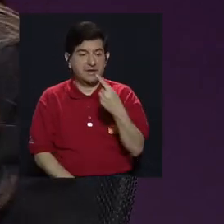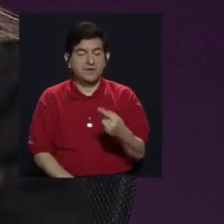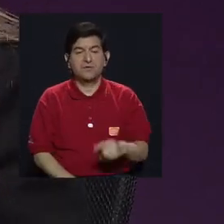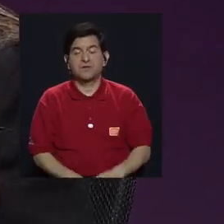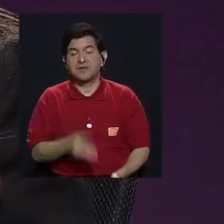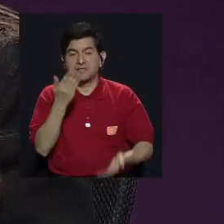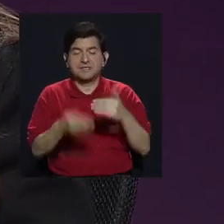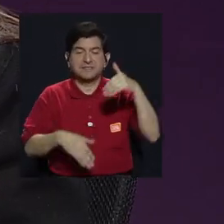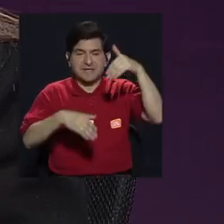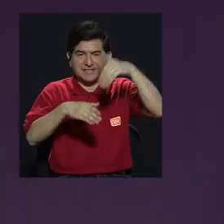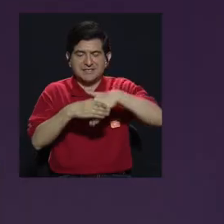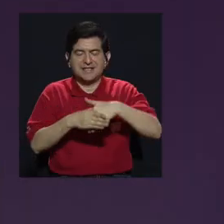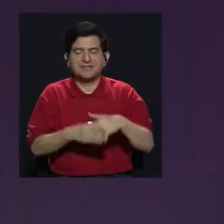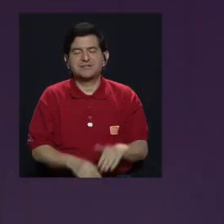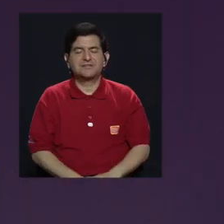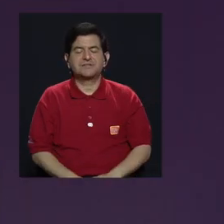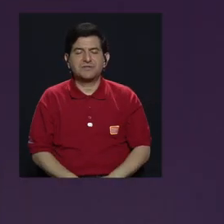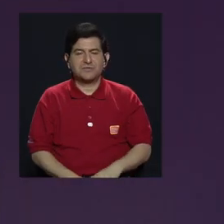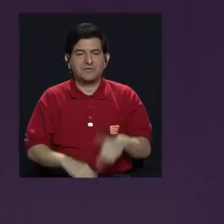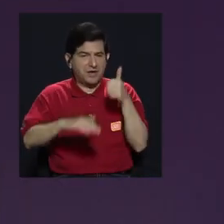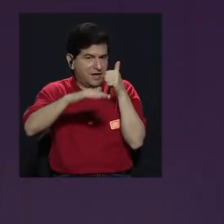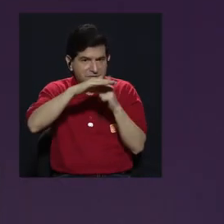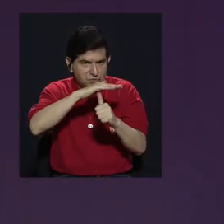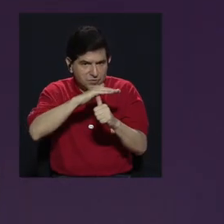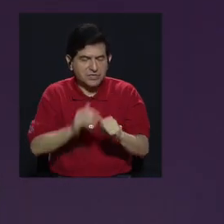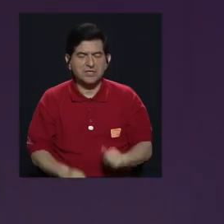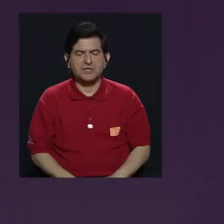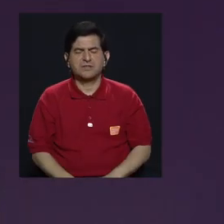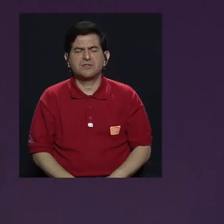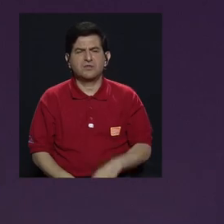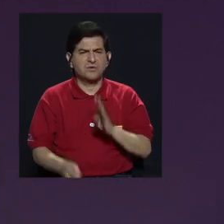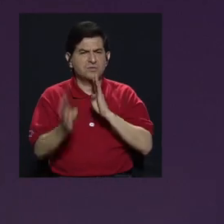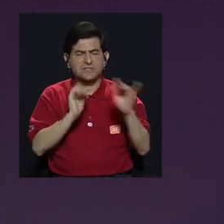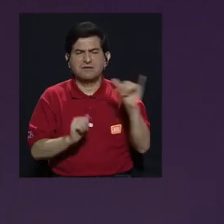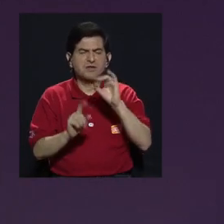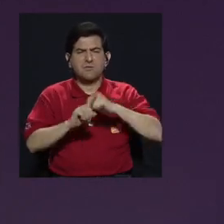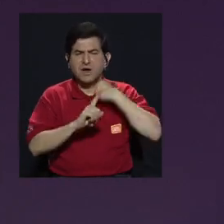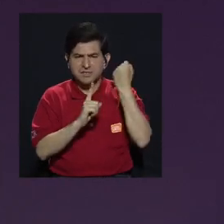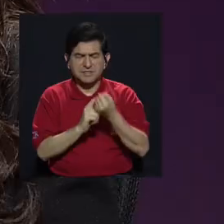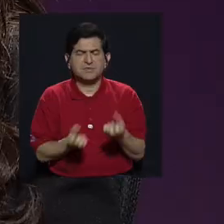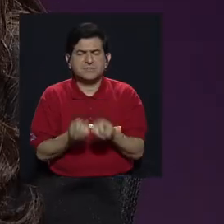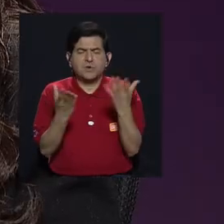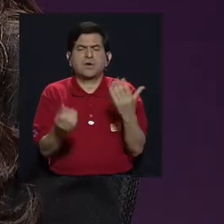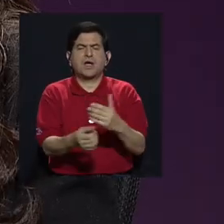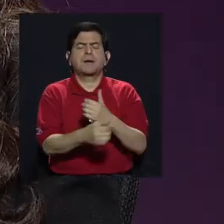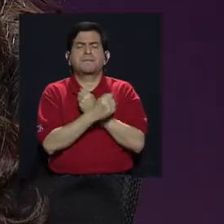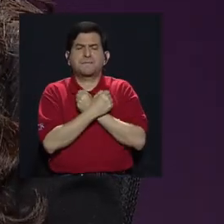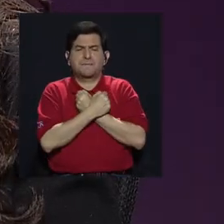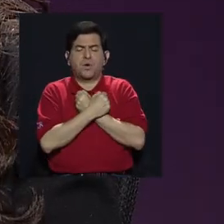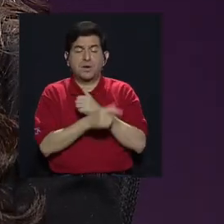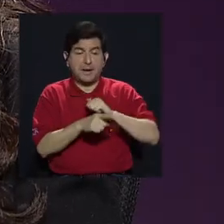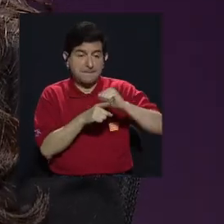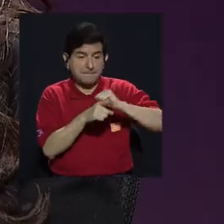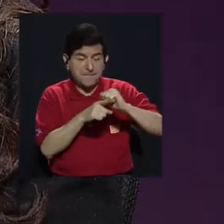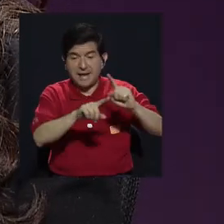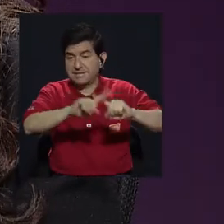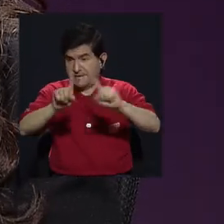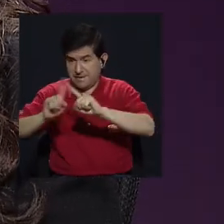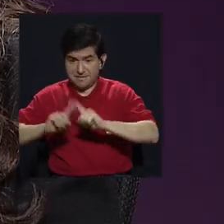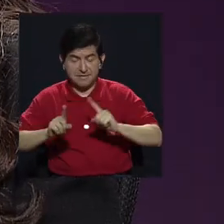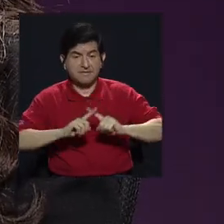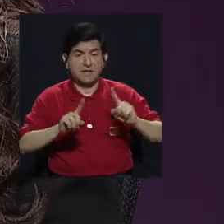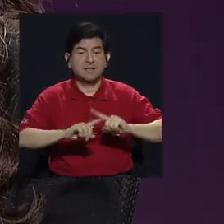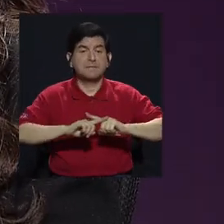hablaba Cintia de estar en el closet, por ejemplo. En materia de poliamor se habla de un closet poliamoroso, porque se sabe que hay prácticas